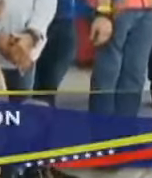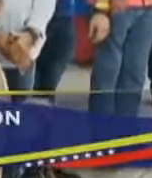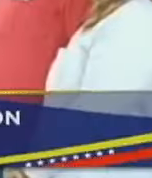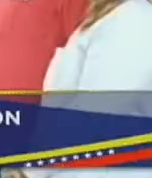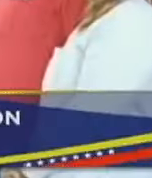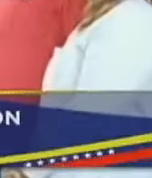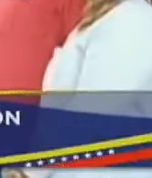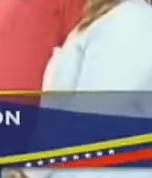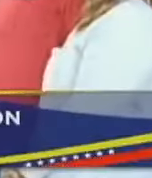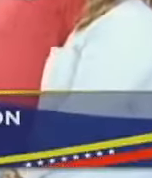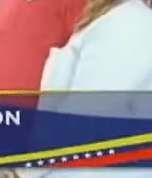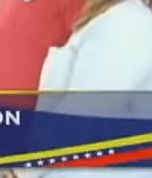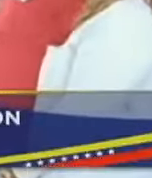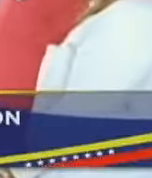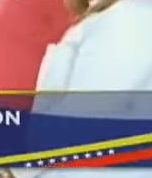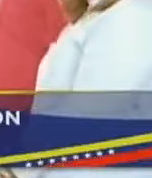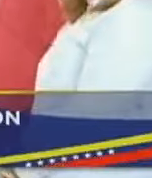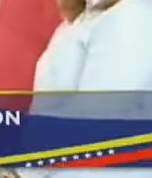Inmediatamente mandé las brigadas